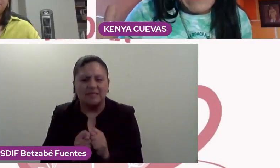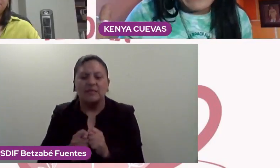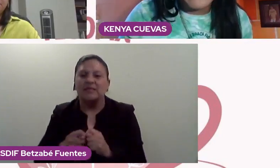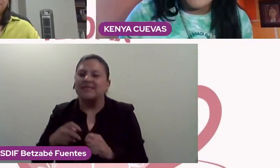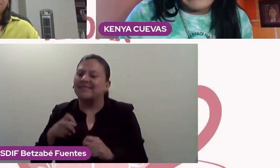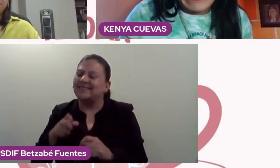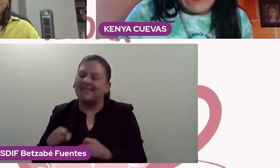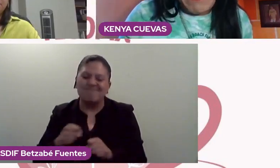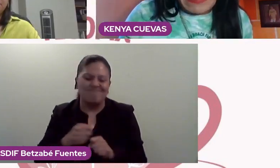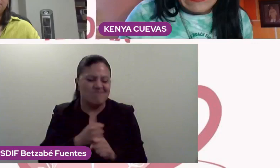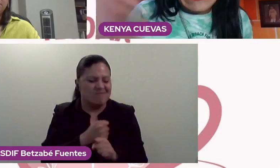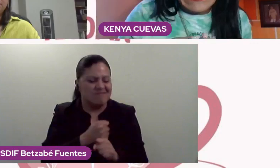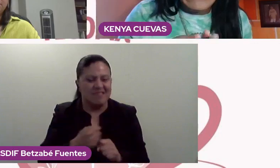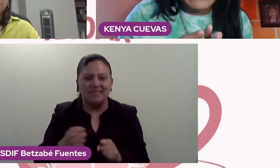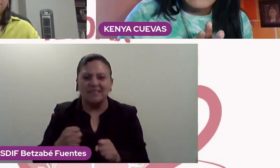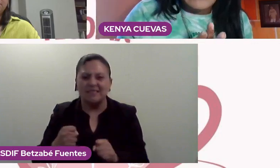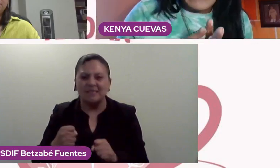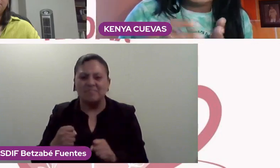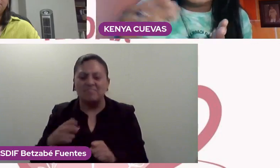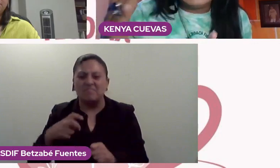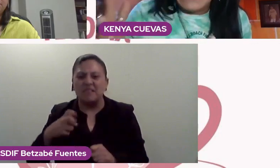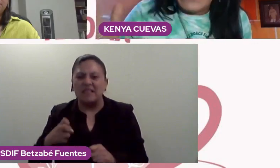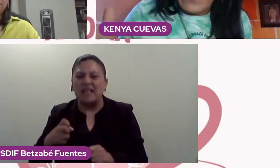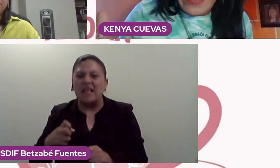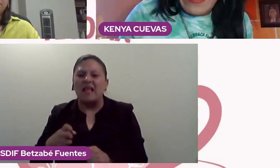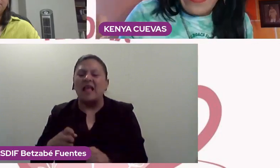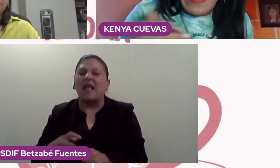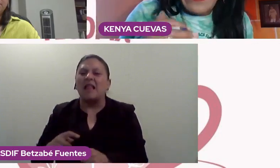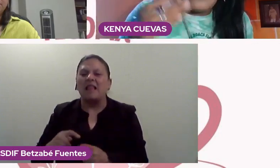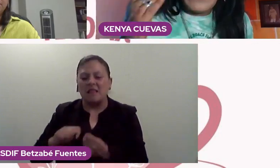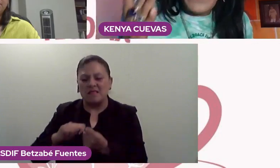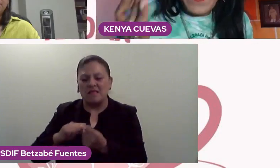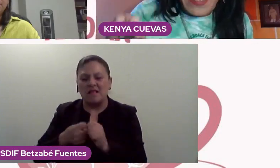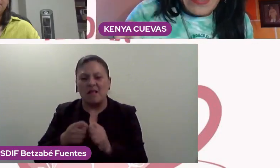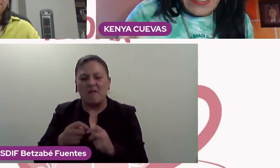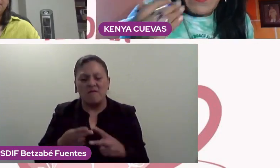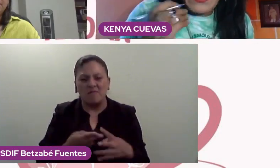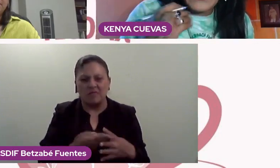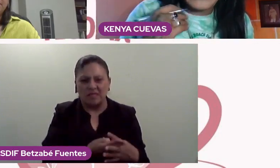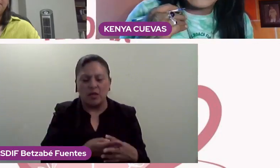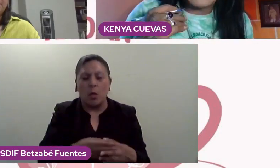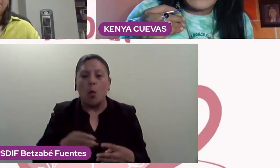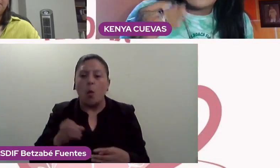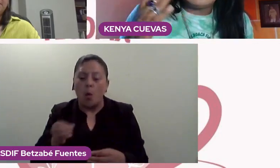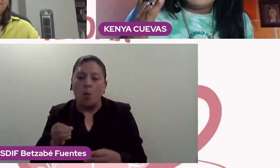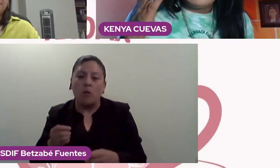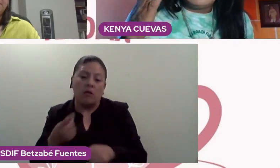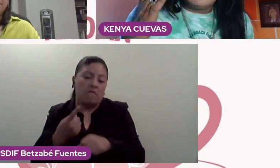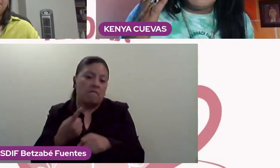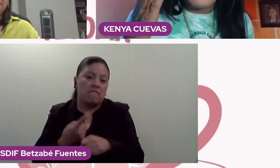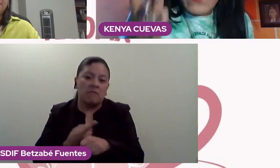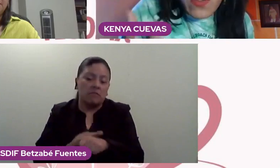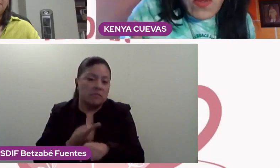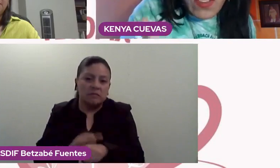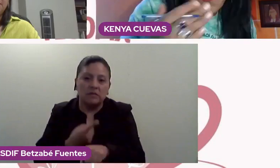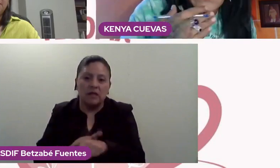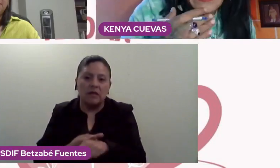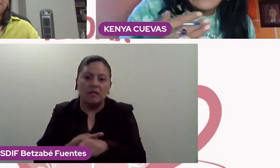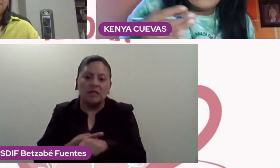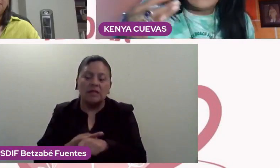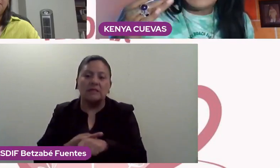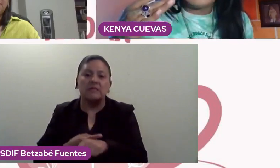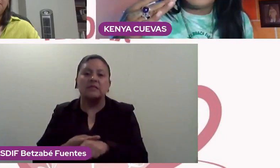más extremas como el transfeminicidio, adquirir alguna ITS, una enfermedad de transmisión sexual, un consumo